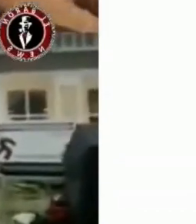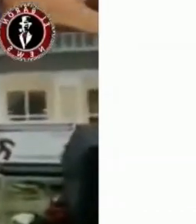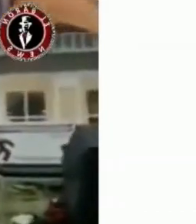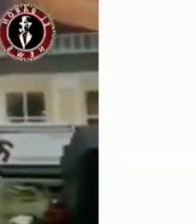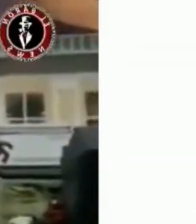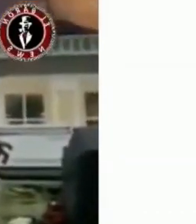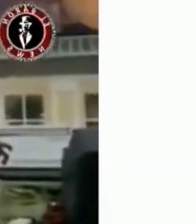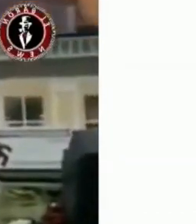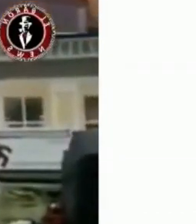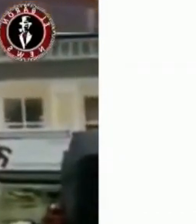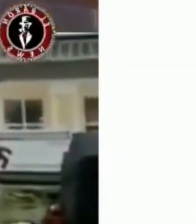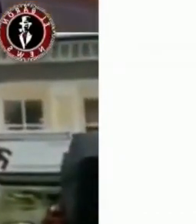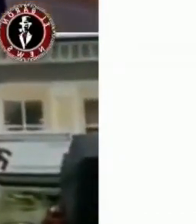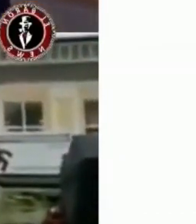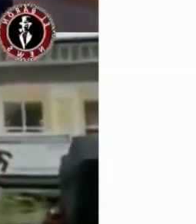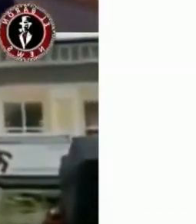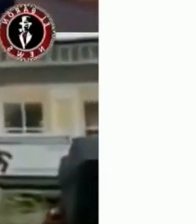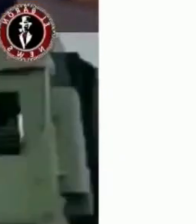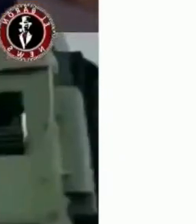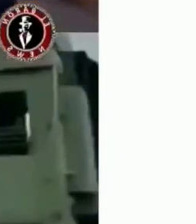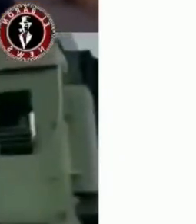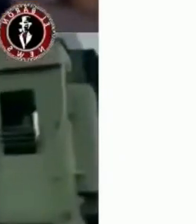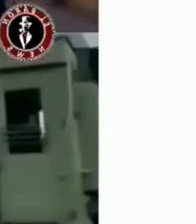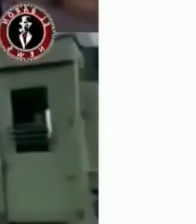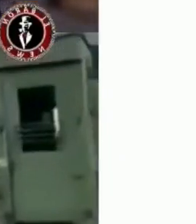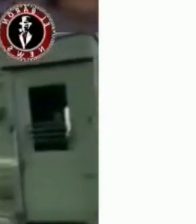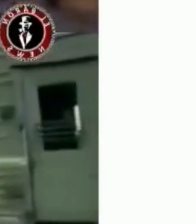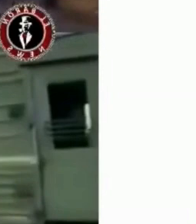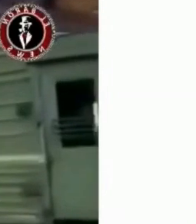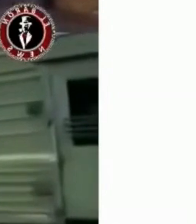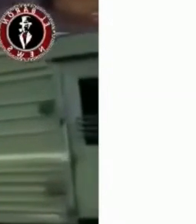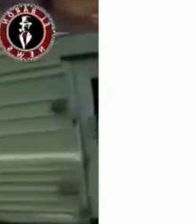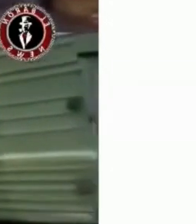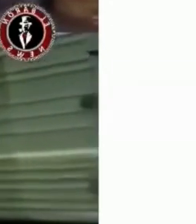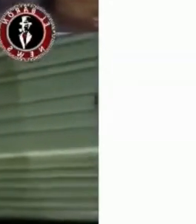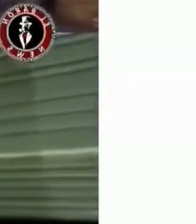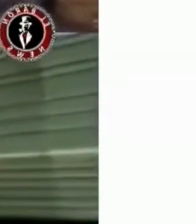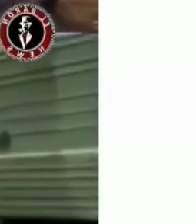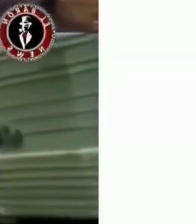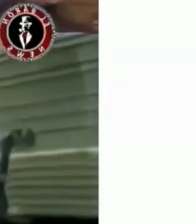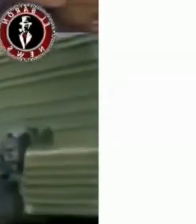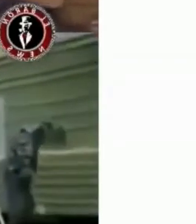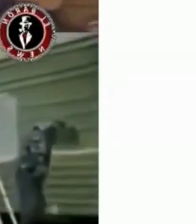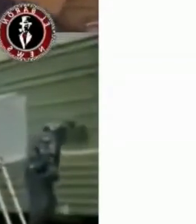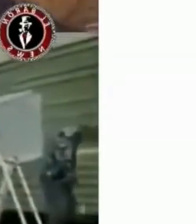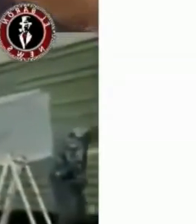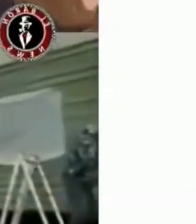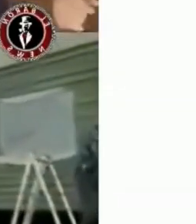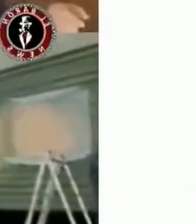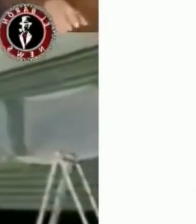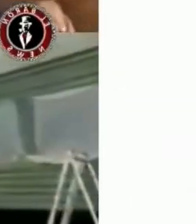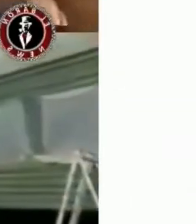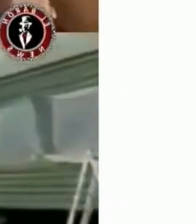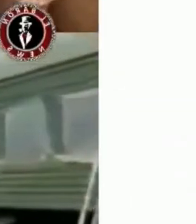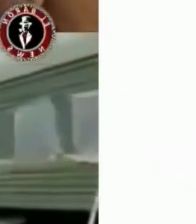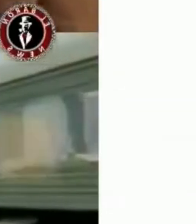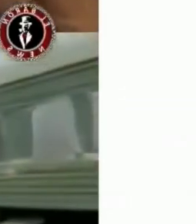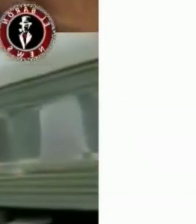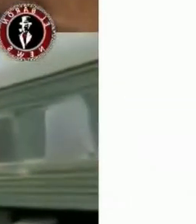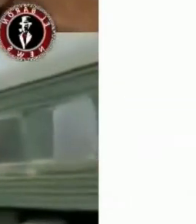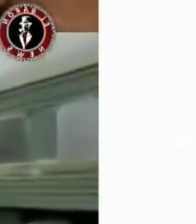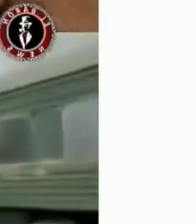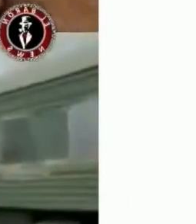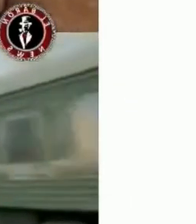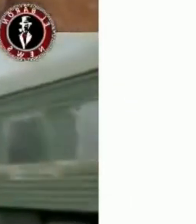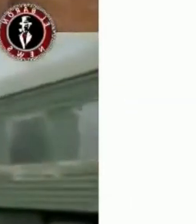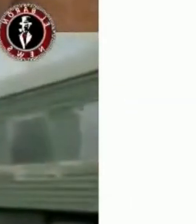El gobernador del Estado de México, el jefe de gobierno, el general Vallejo, Jesse, del actual Estado